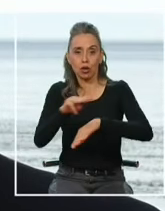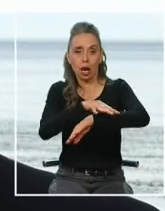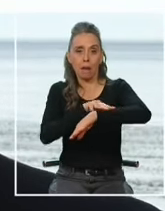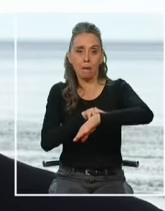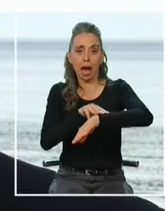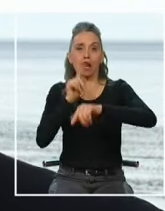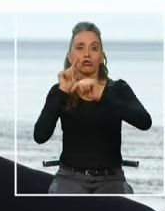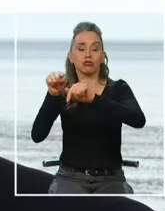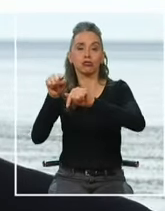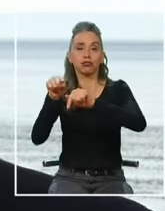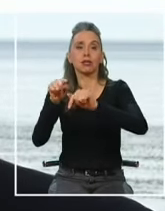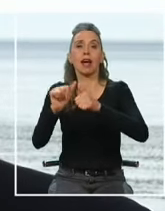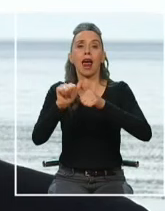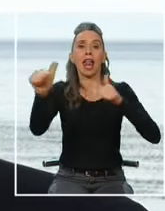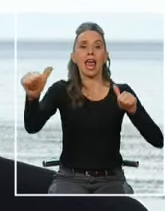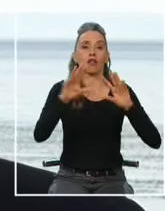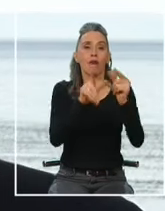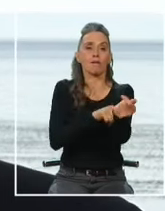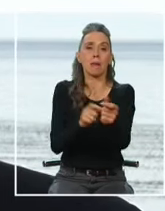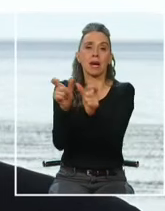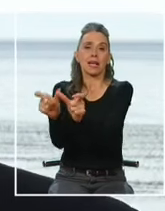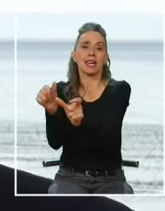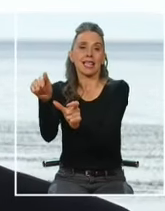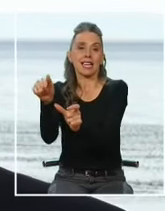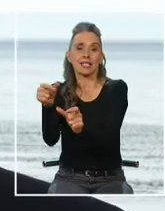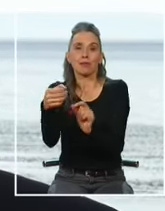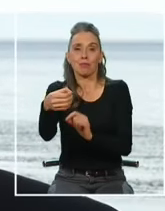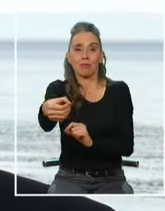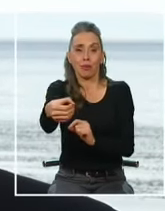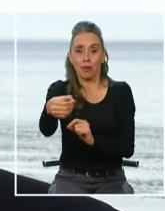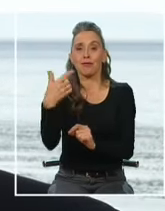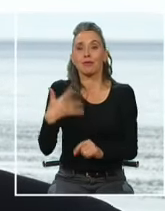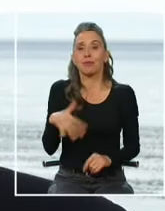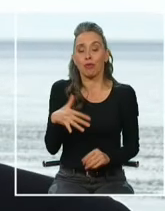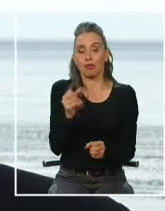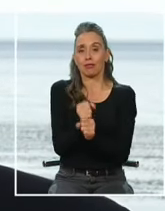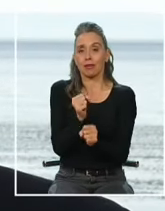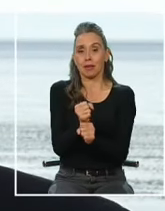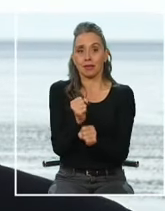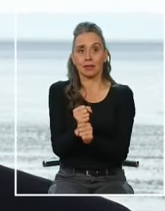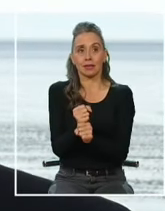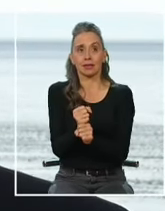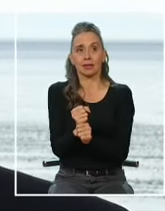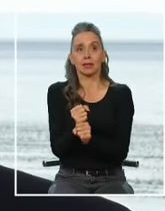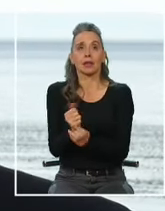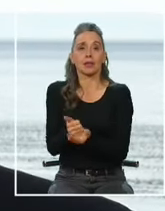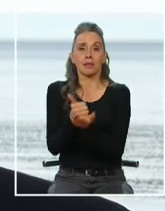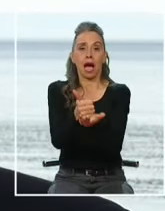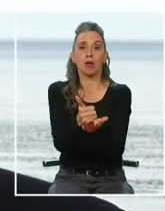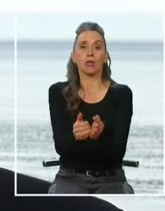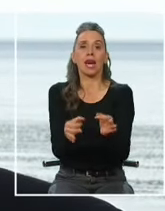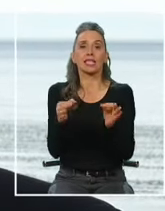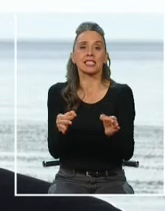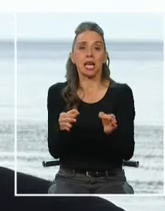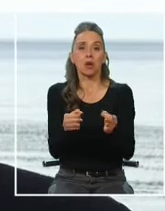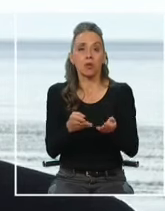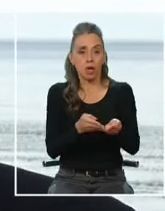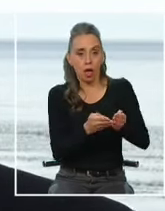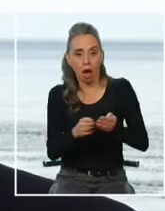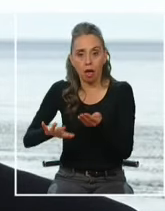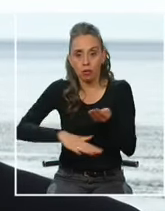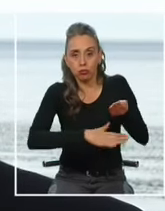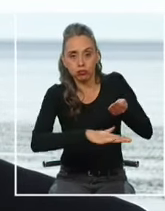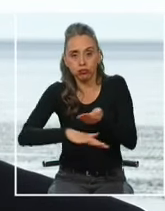que se encuentran lejos de sus familias, pero que están cumpliendo una labor tan fundamental para poder contribuir a la seguridad de la navegación